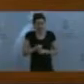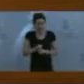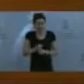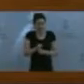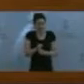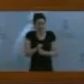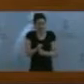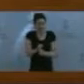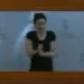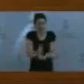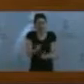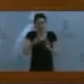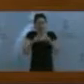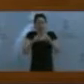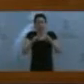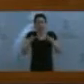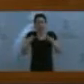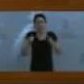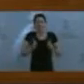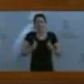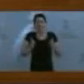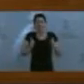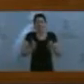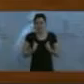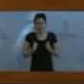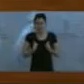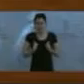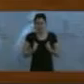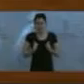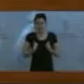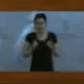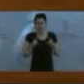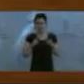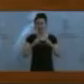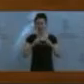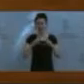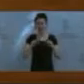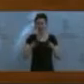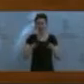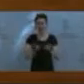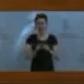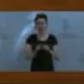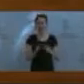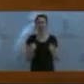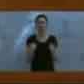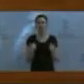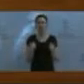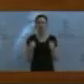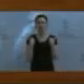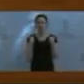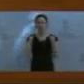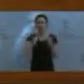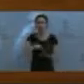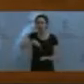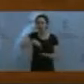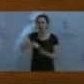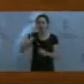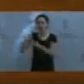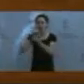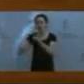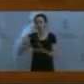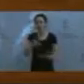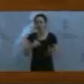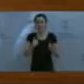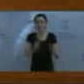asturianos. Usted quiere que los asturianos sigan penando con un impuesto de sucesiones injusto y con